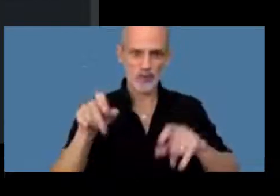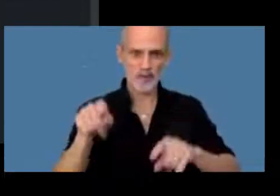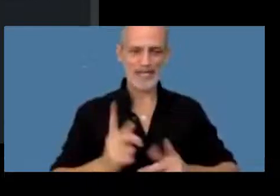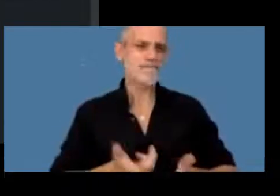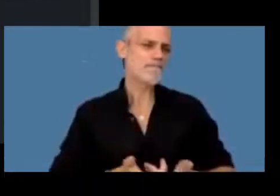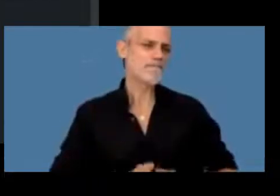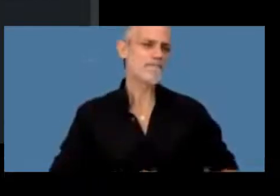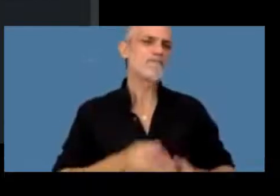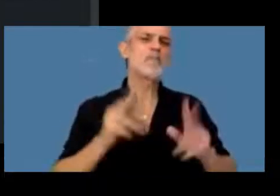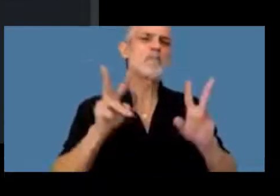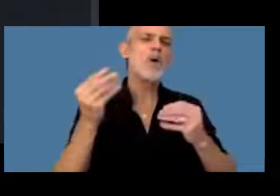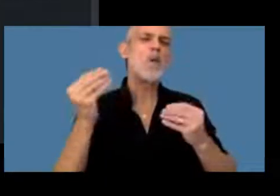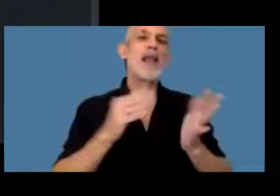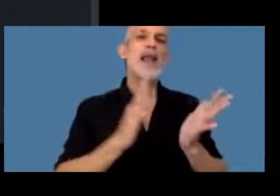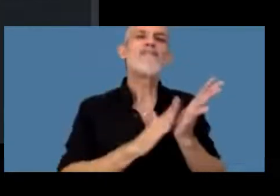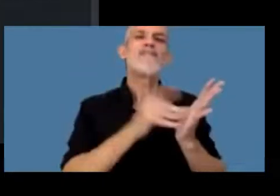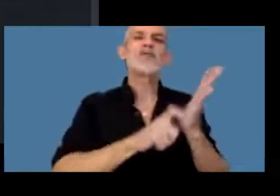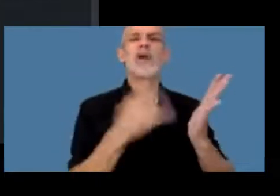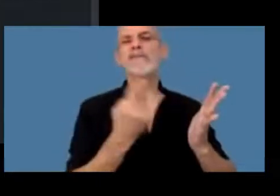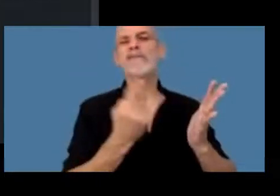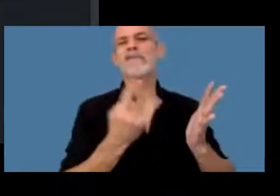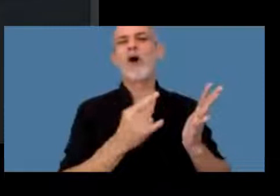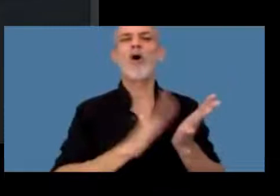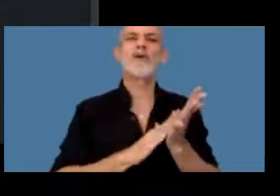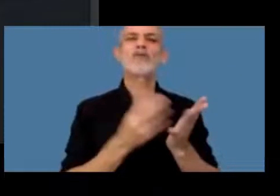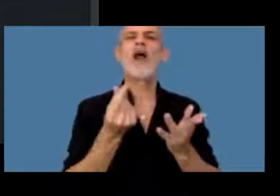el tema de las facturas apócrifas y las facturas inválidas, digamos, ¿no?